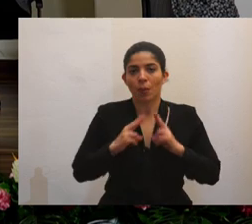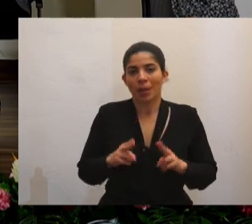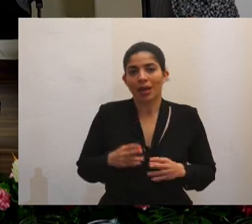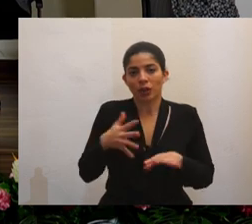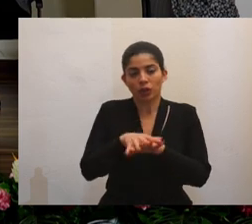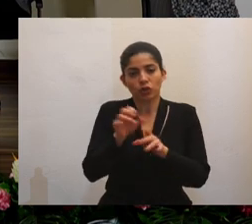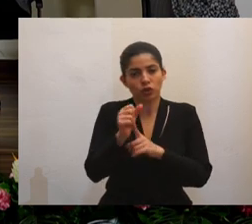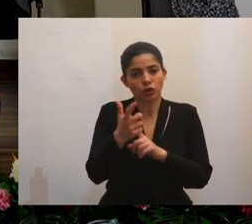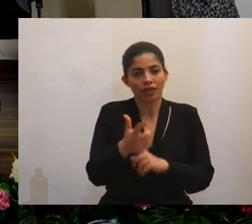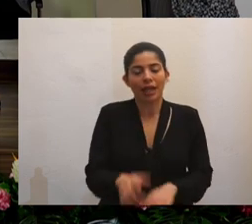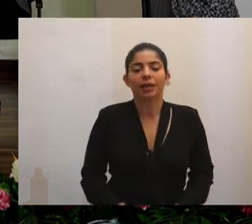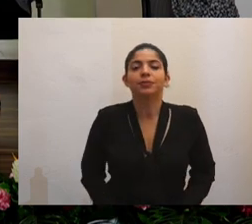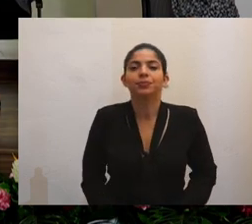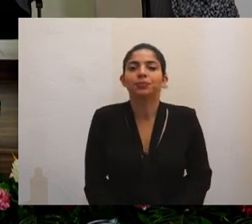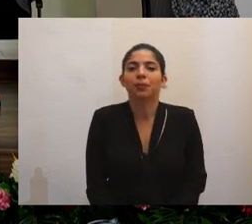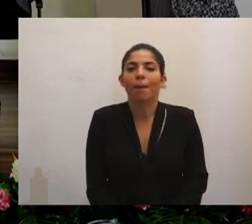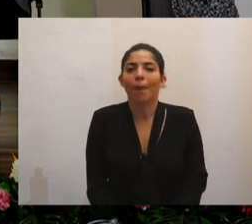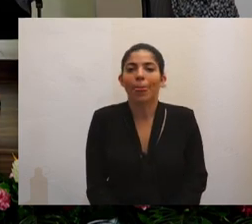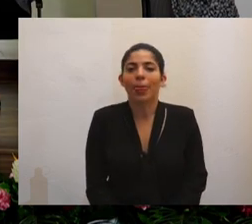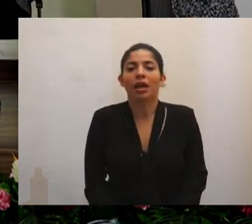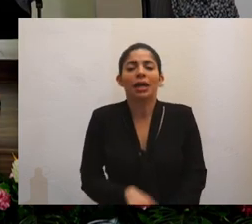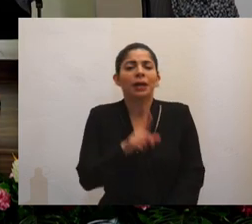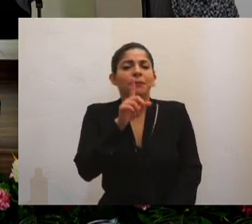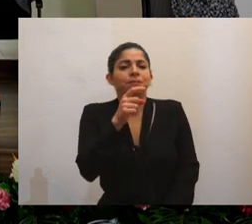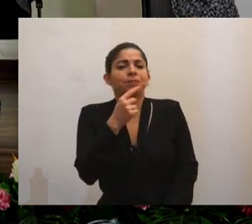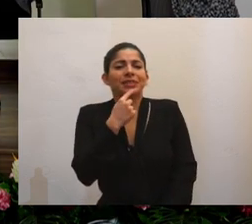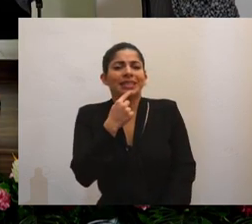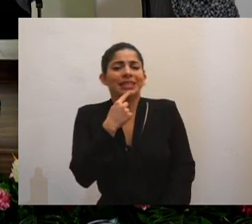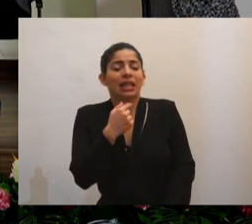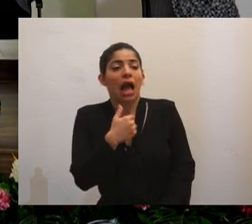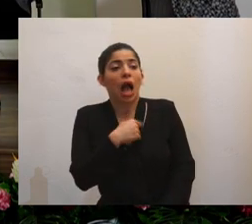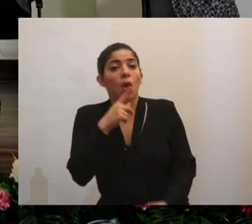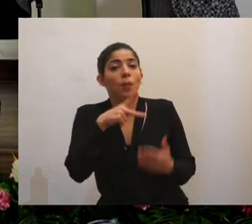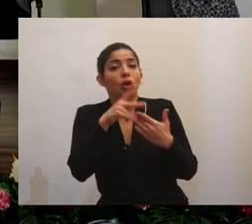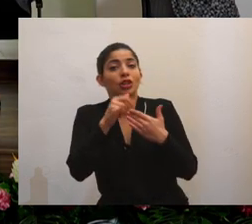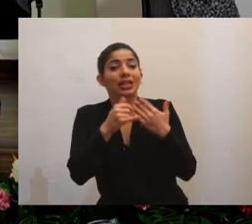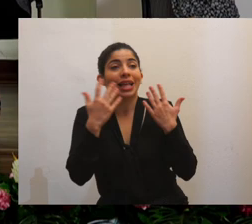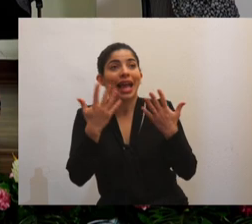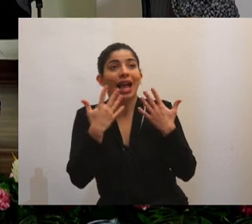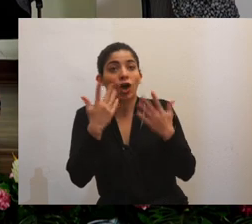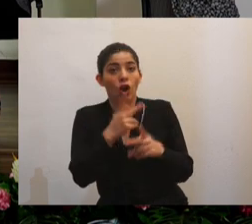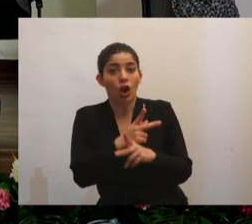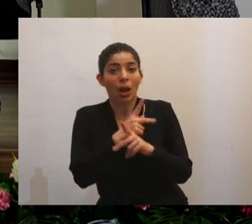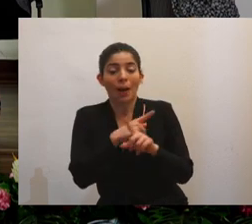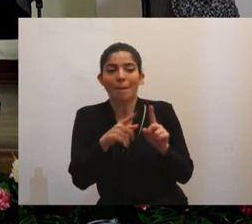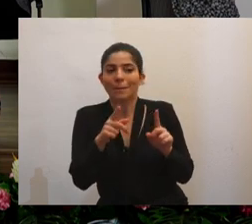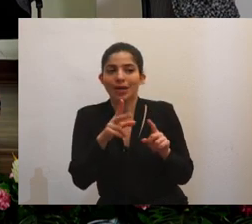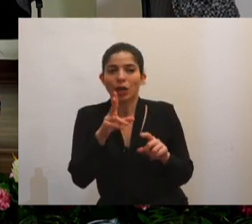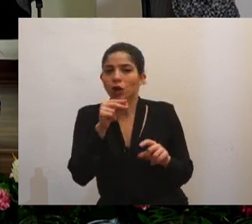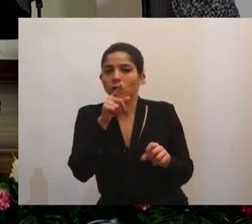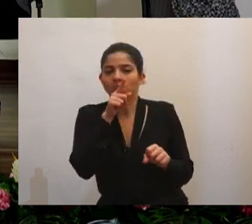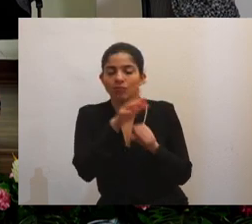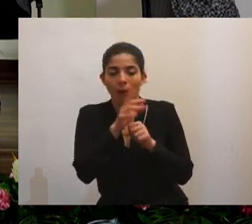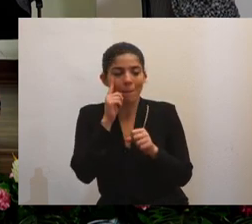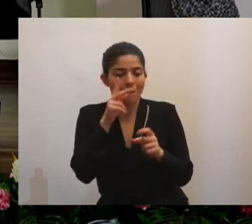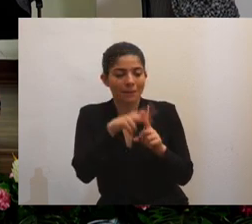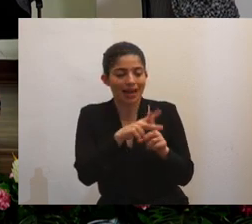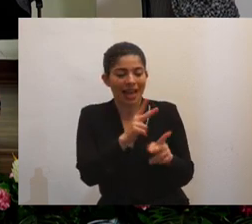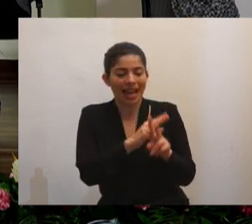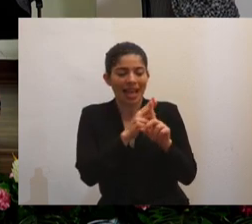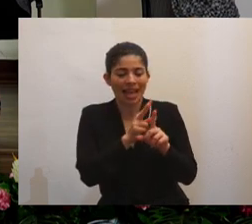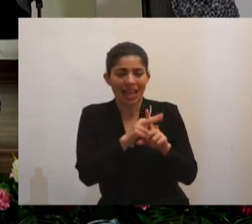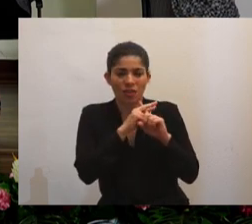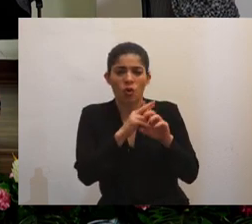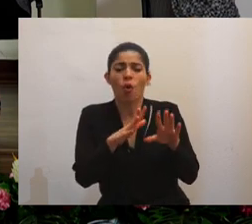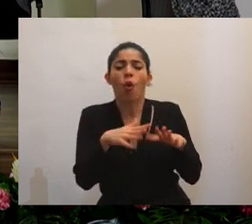Inclusión Social. Nos consultan, tengo un proyecto ecológico, pero no la garantía para aplicar por un crédito. ¿Cómo consigo